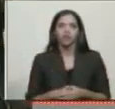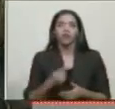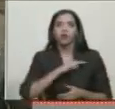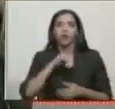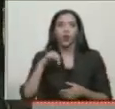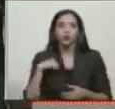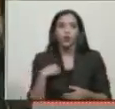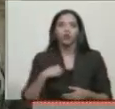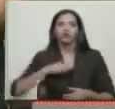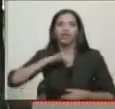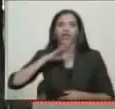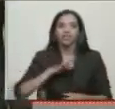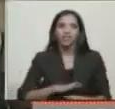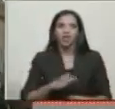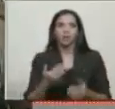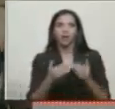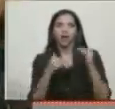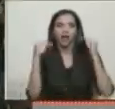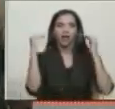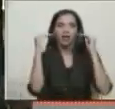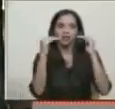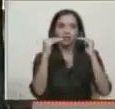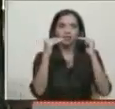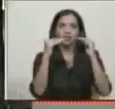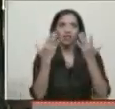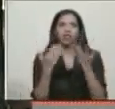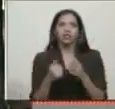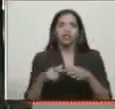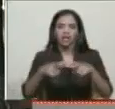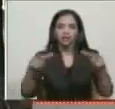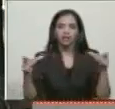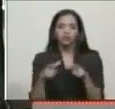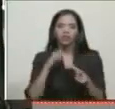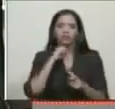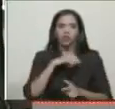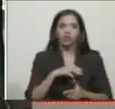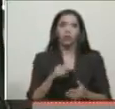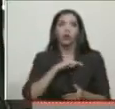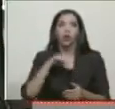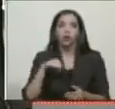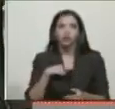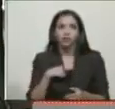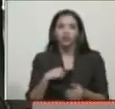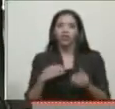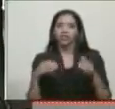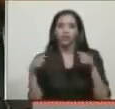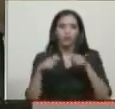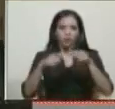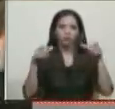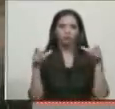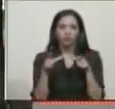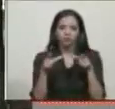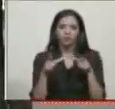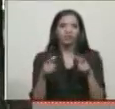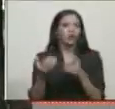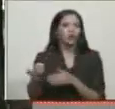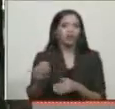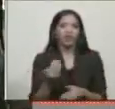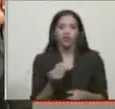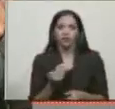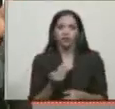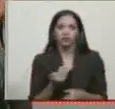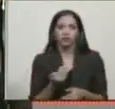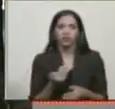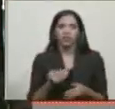Nosotros estamos a la altura de los acontecimientos históricos. Nosotros estamos a la altura de lo que venga.